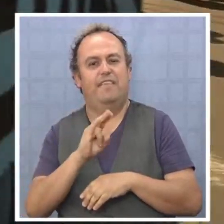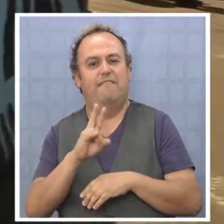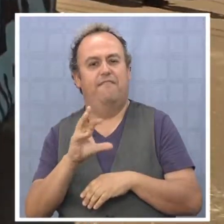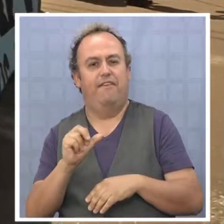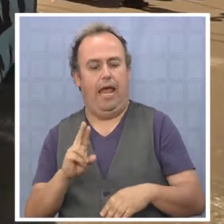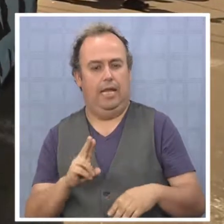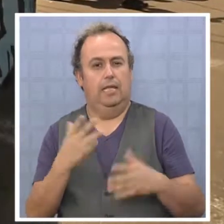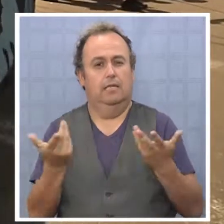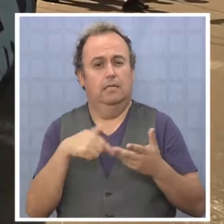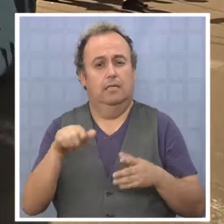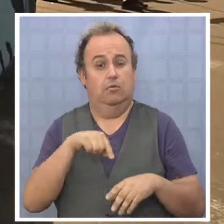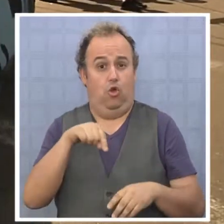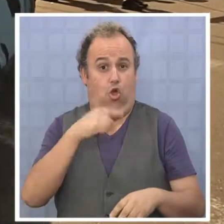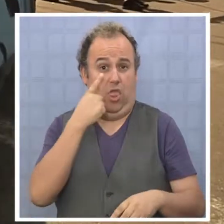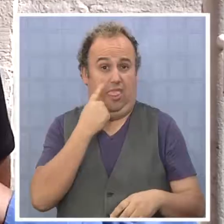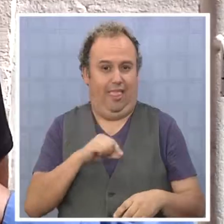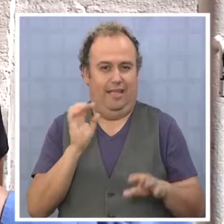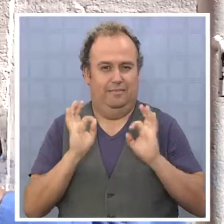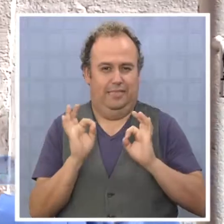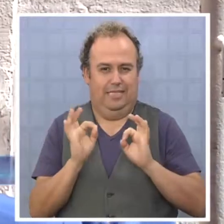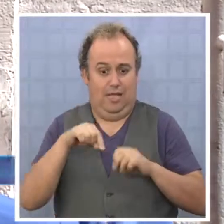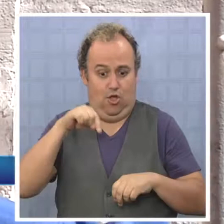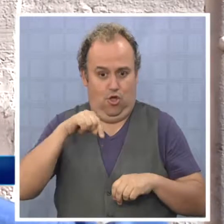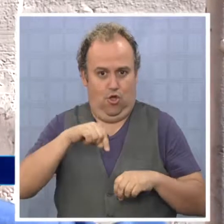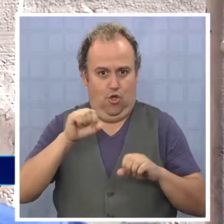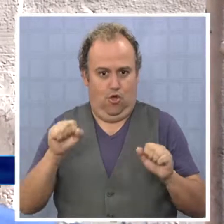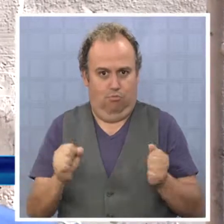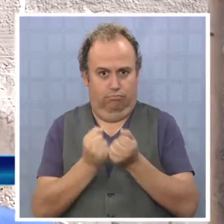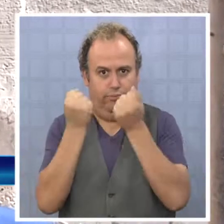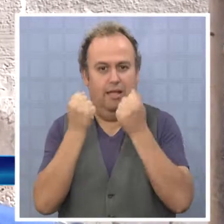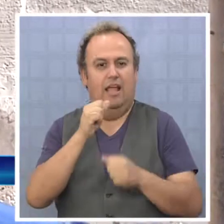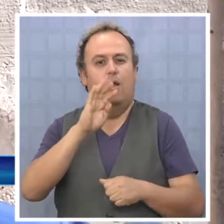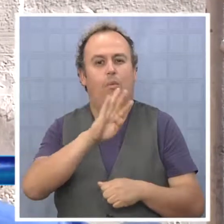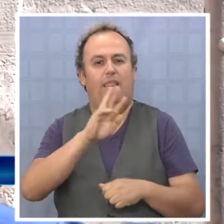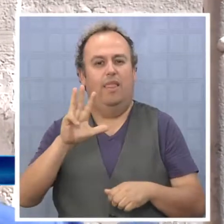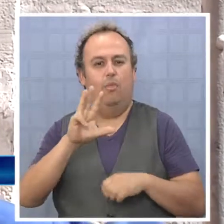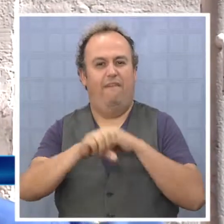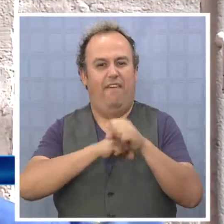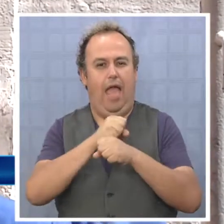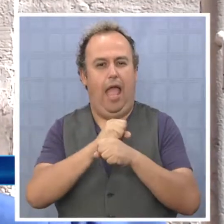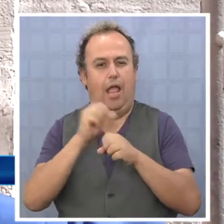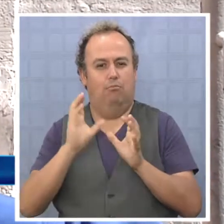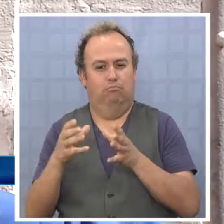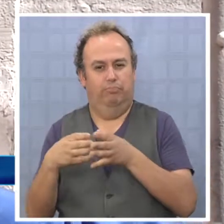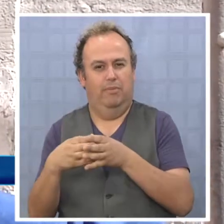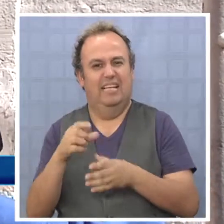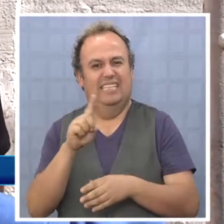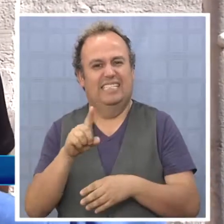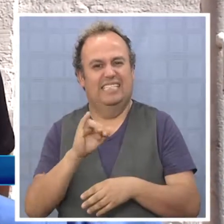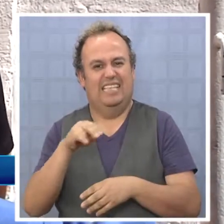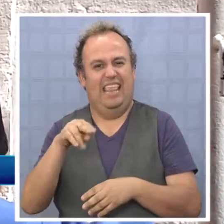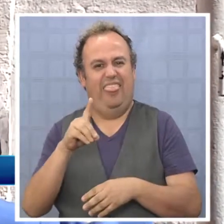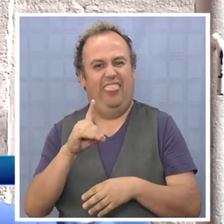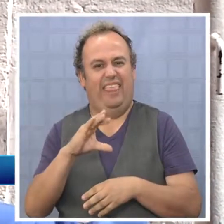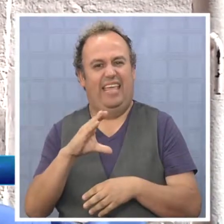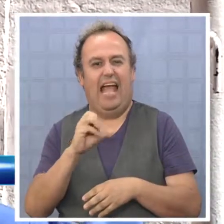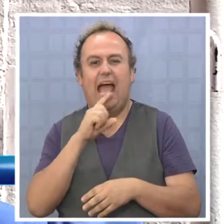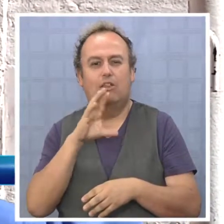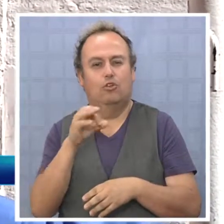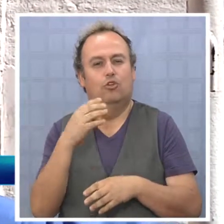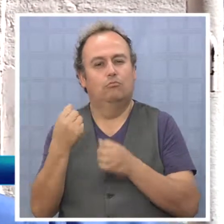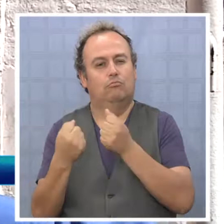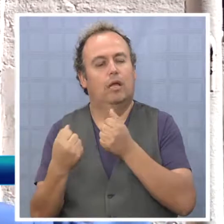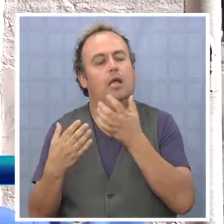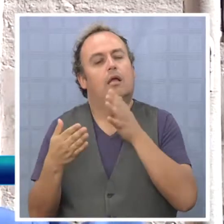CUT. Un día muy especial, nosotros lo celebramos en esta fecha, 49 años como gremio asociado a los tripulantes.